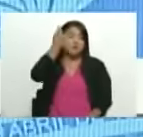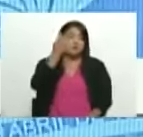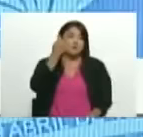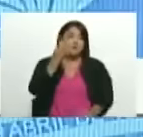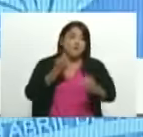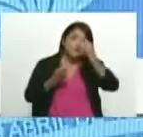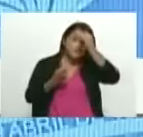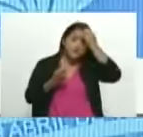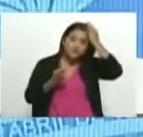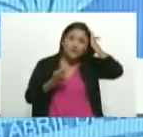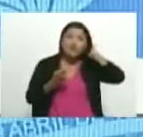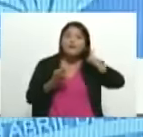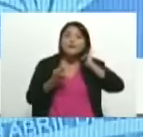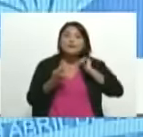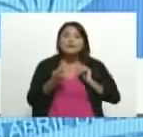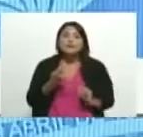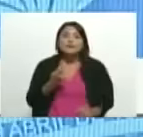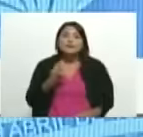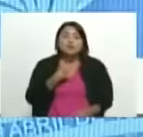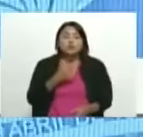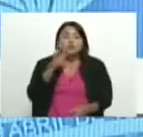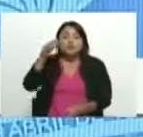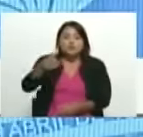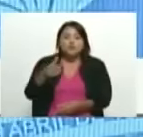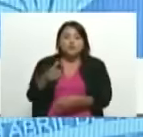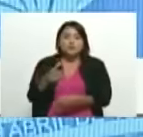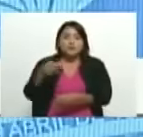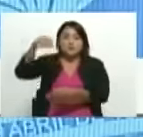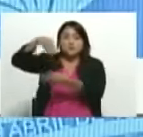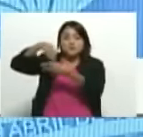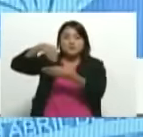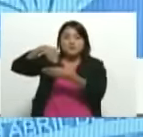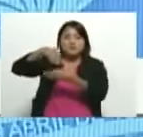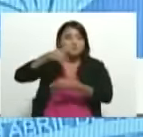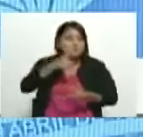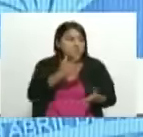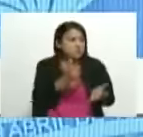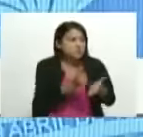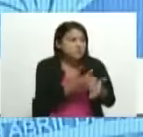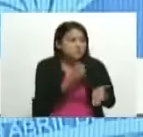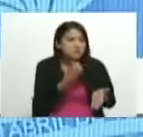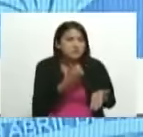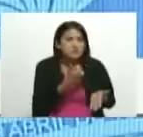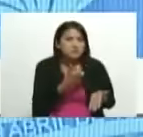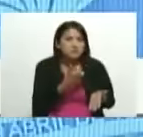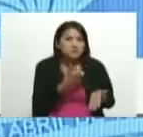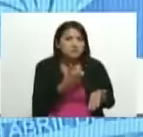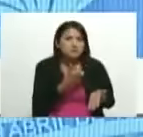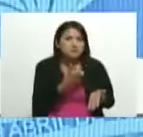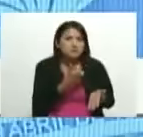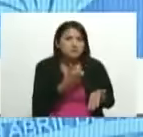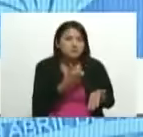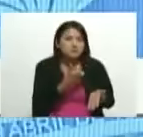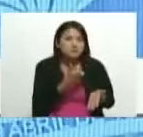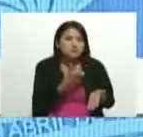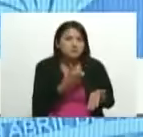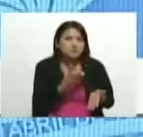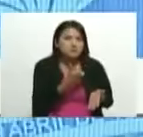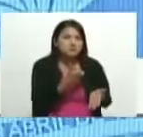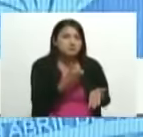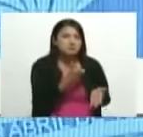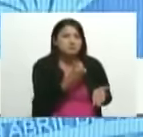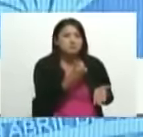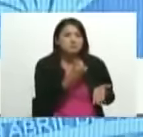padre, la Liga Socialista. Y yo fui al escrutinio y no apareció mi voto. Tanto para D, tanto para Copey y un puñito para el